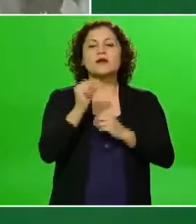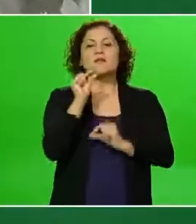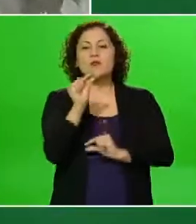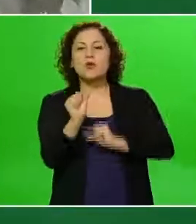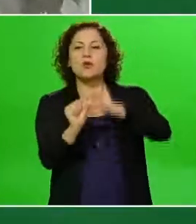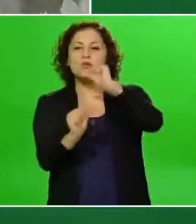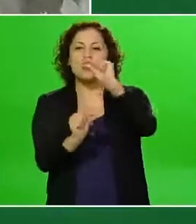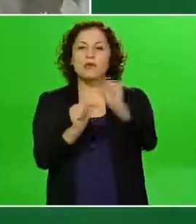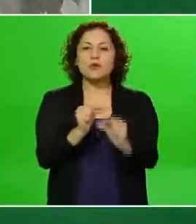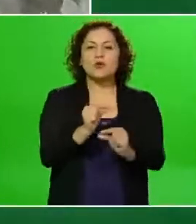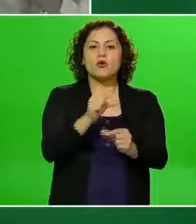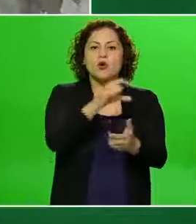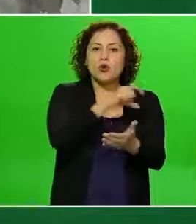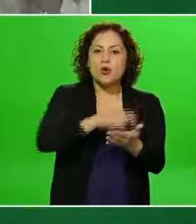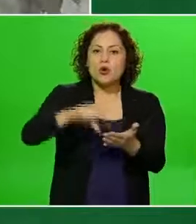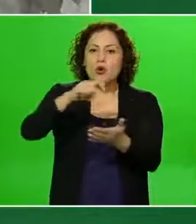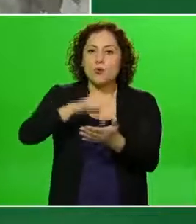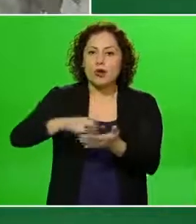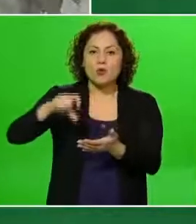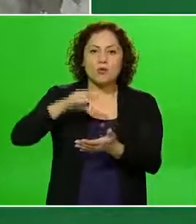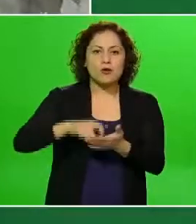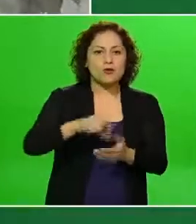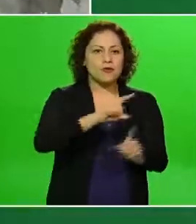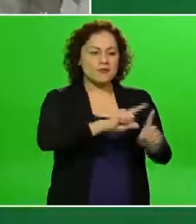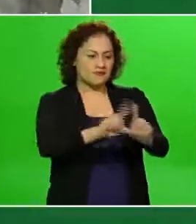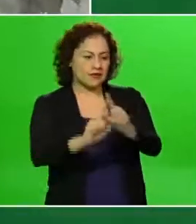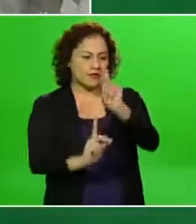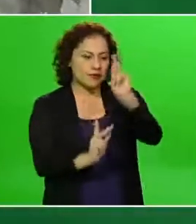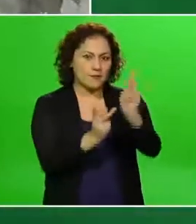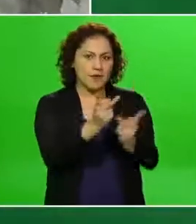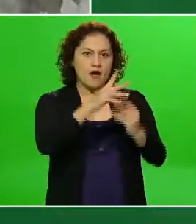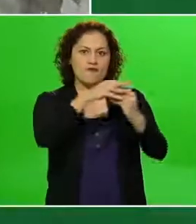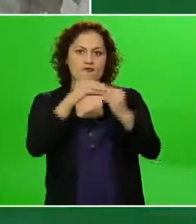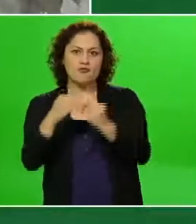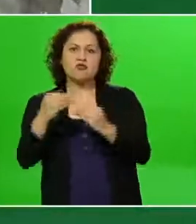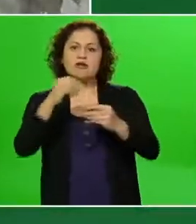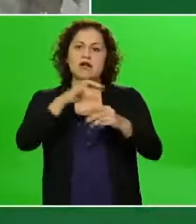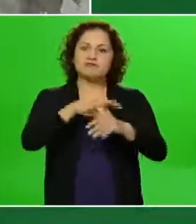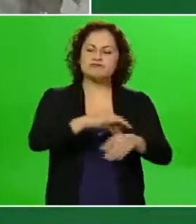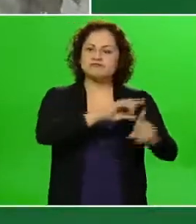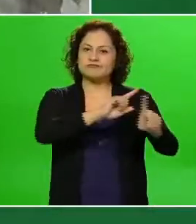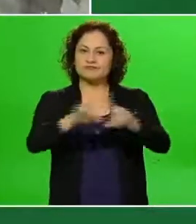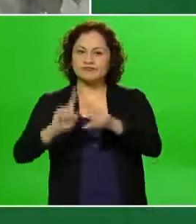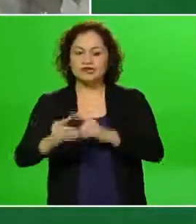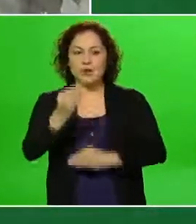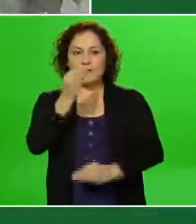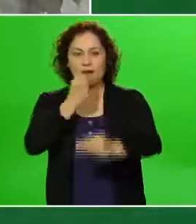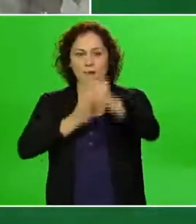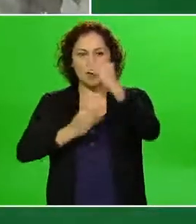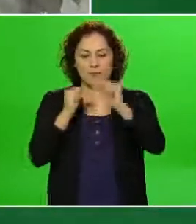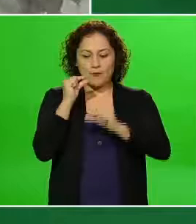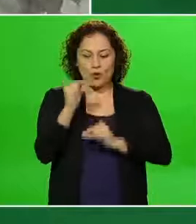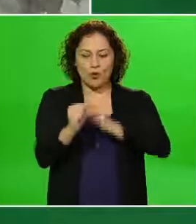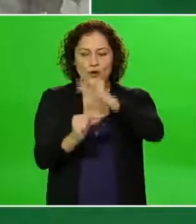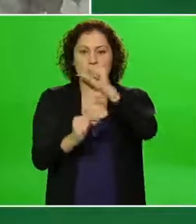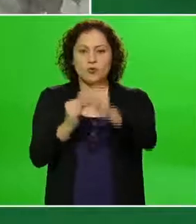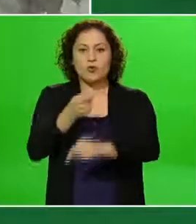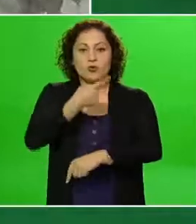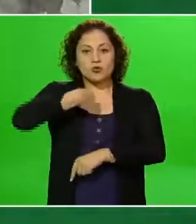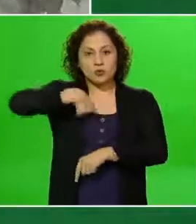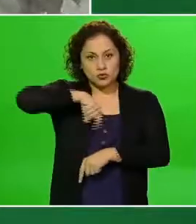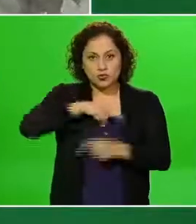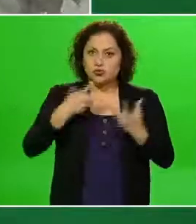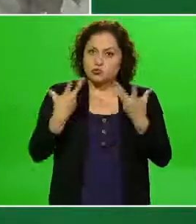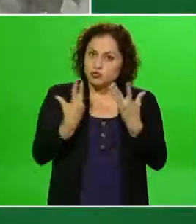muy benéficos. Creo que son temas importantes que no podemos olvidar, pero que debemos practicar nosotros desde nuestro hogar, con